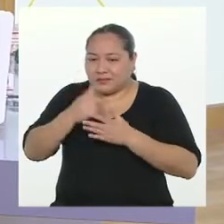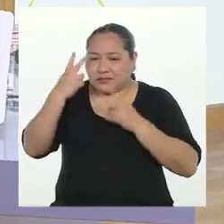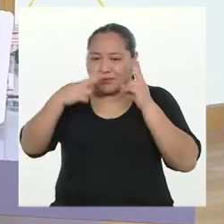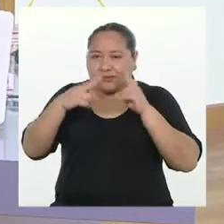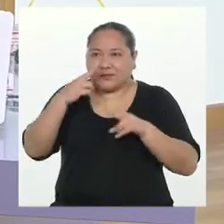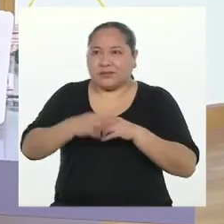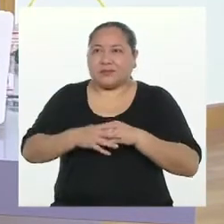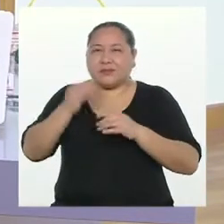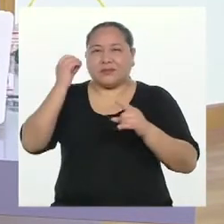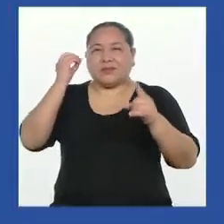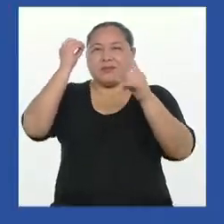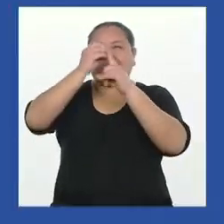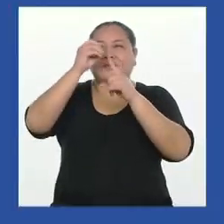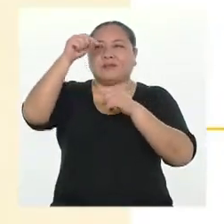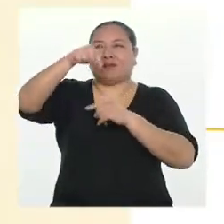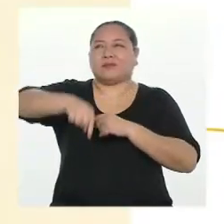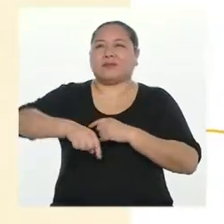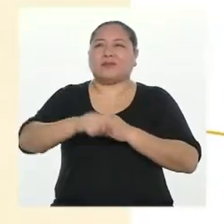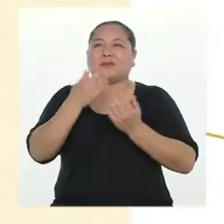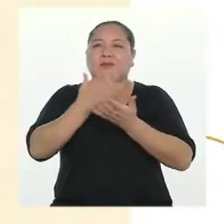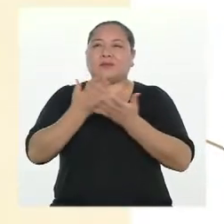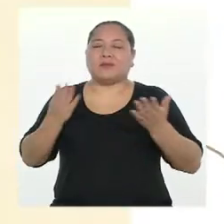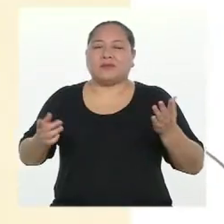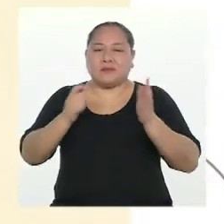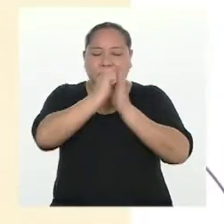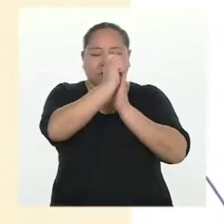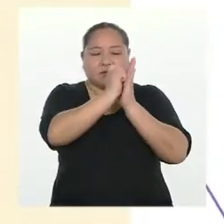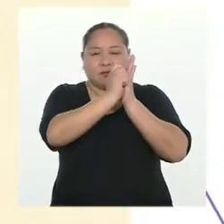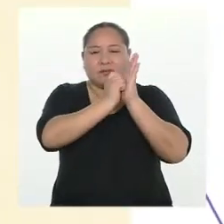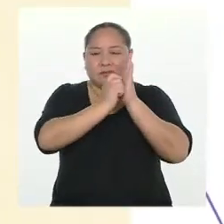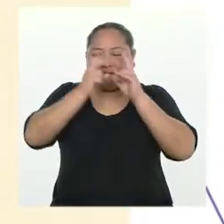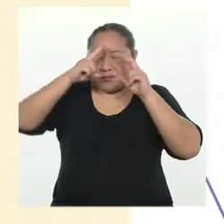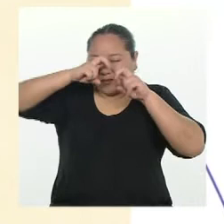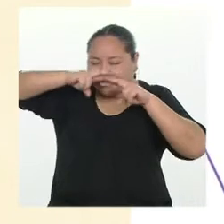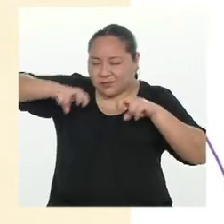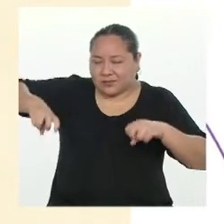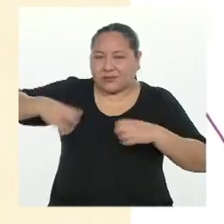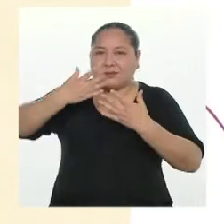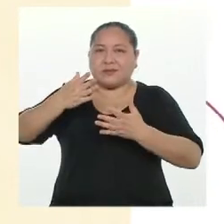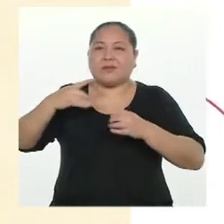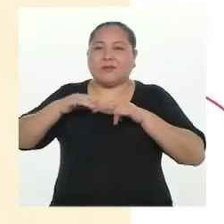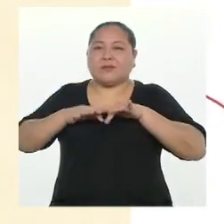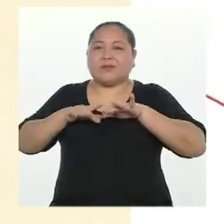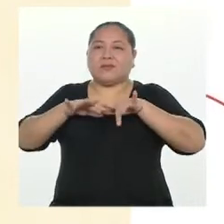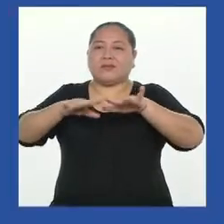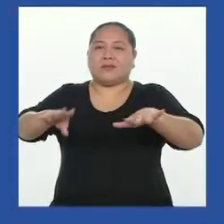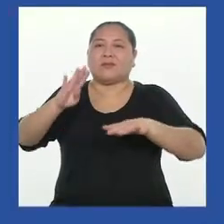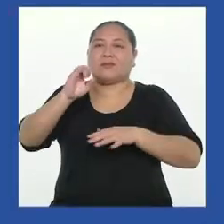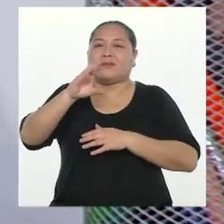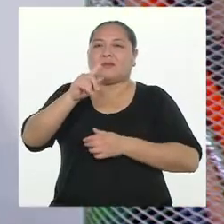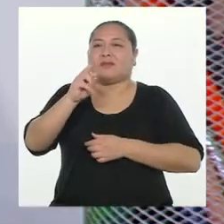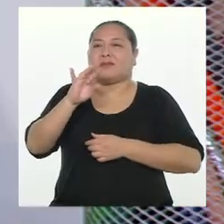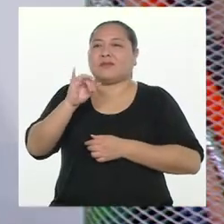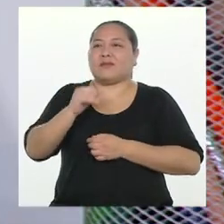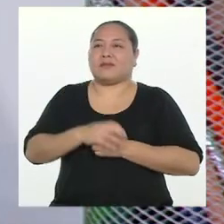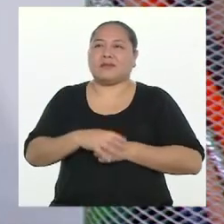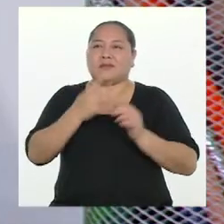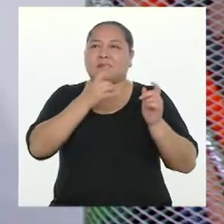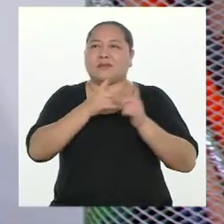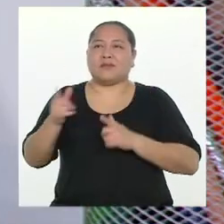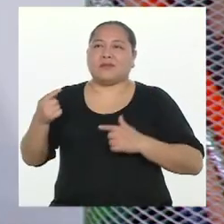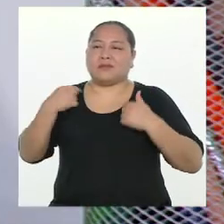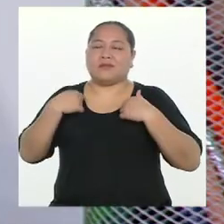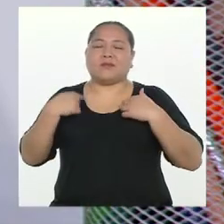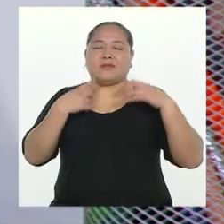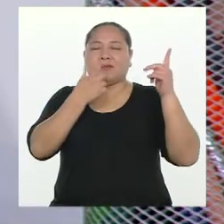cumplir con nuestro reto de elaborar un reporte de indagación sobre los factores que permiten la propagación de las bacterias. ¡Listo!